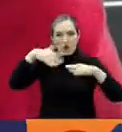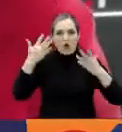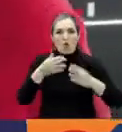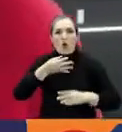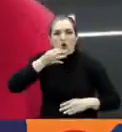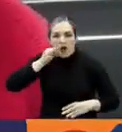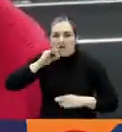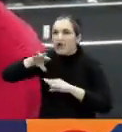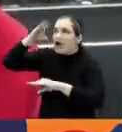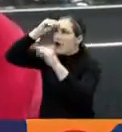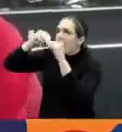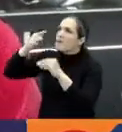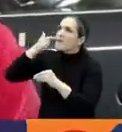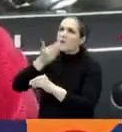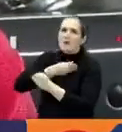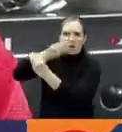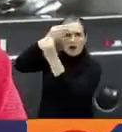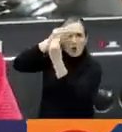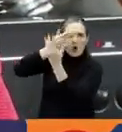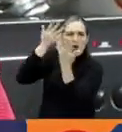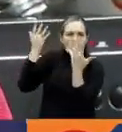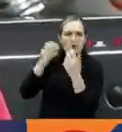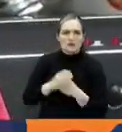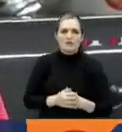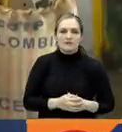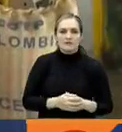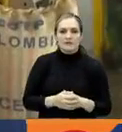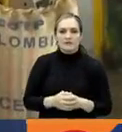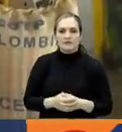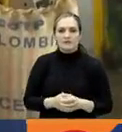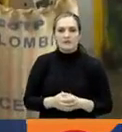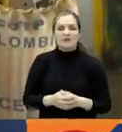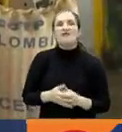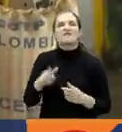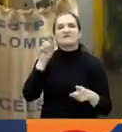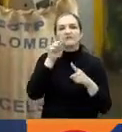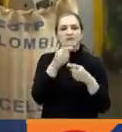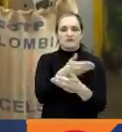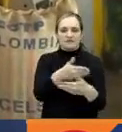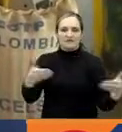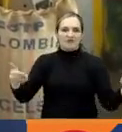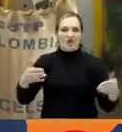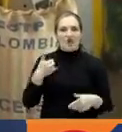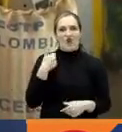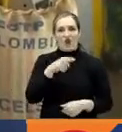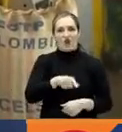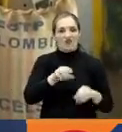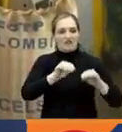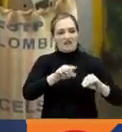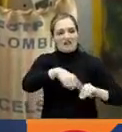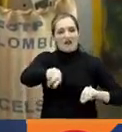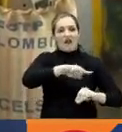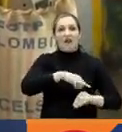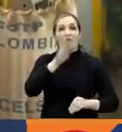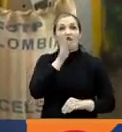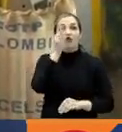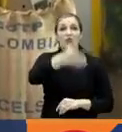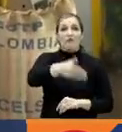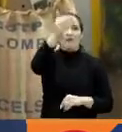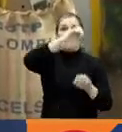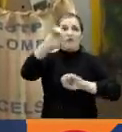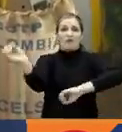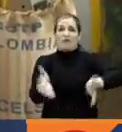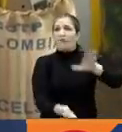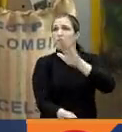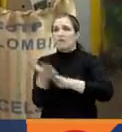heredan los conocimientos de sus padres. Se trata de formar jóvenes para que no abandonemos el campo. Hoy el campo se está quedando